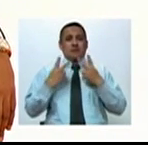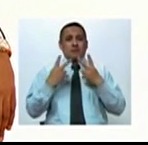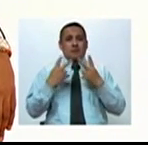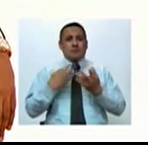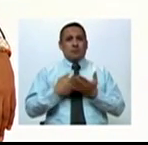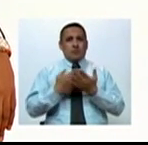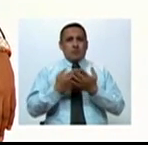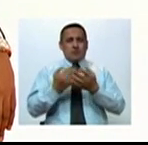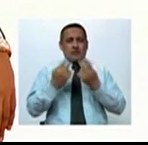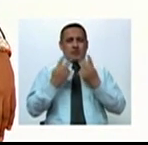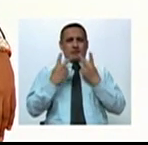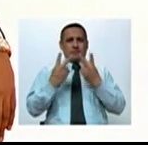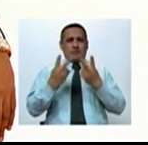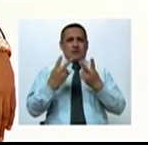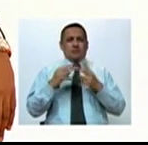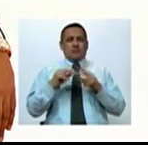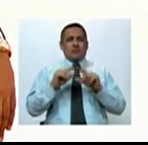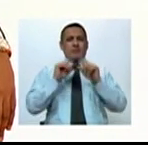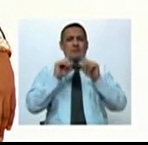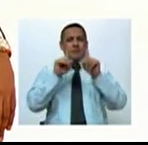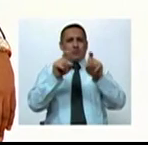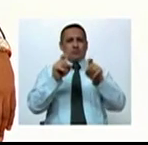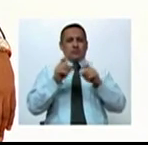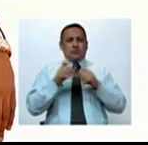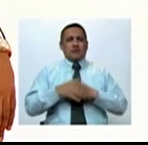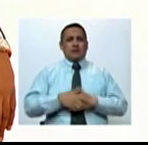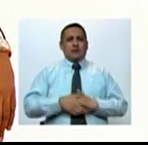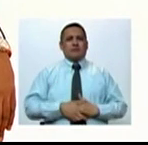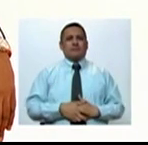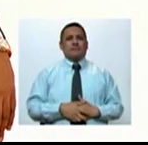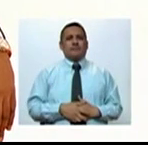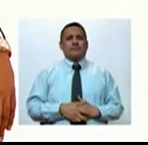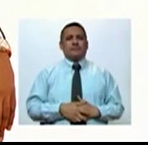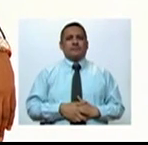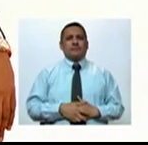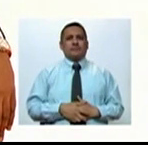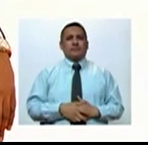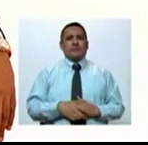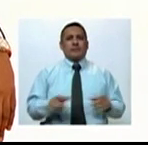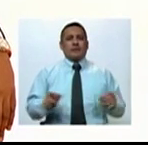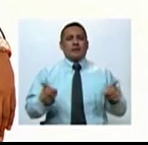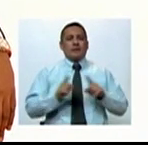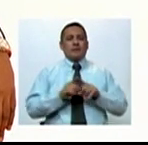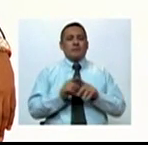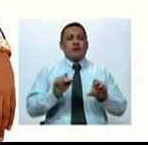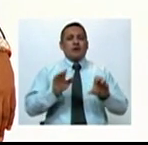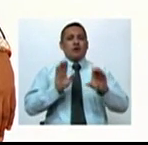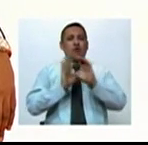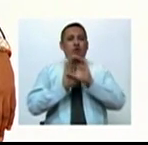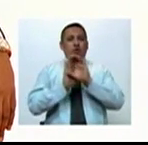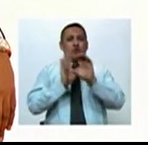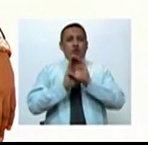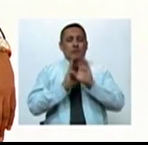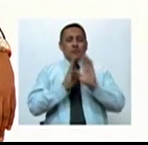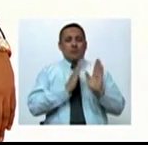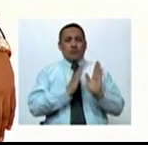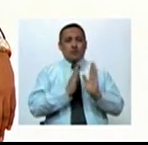suele existir la siguiente cuestión. En el